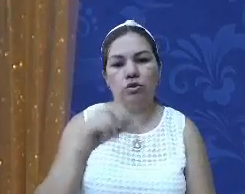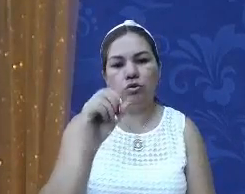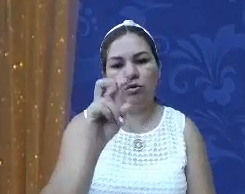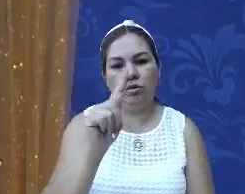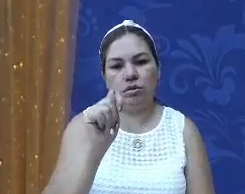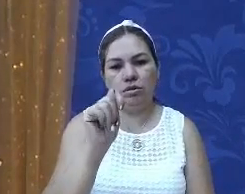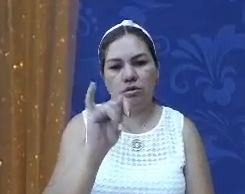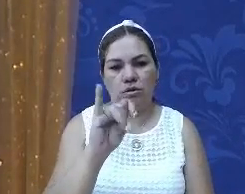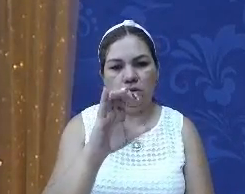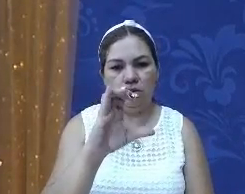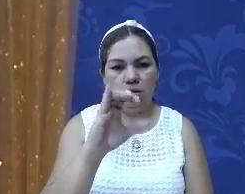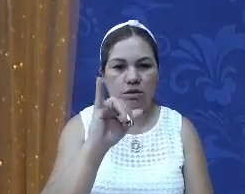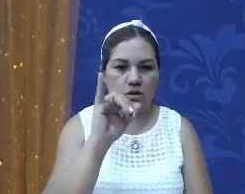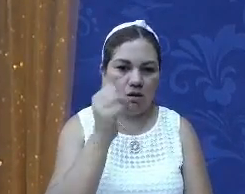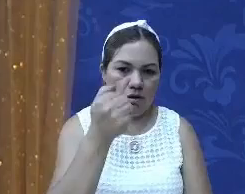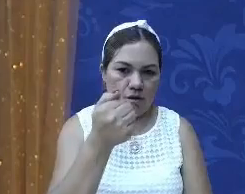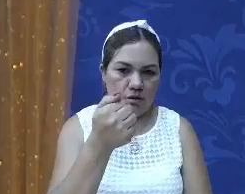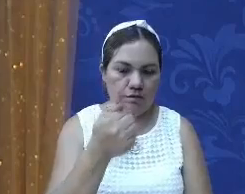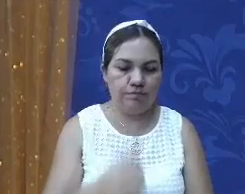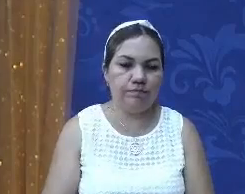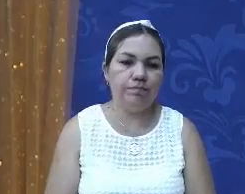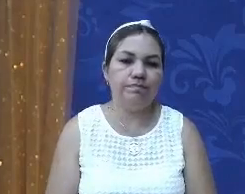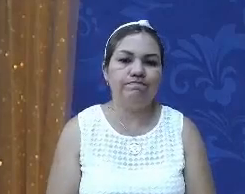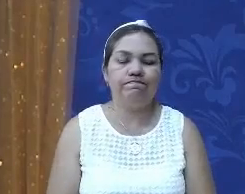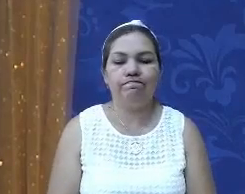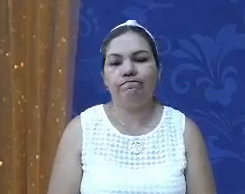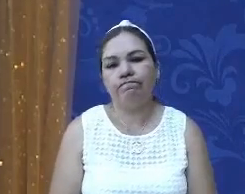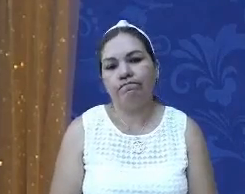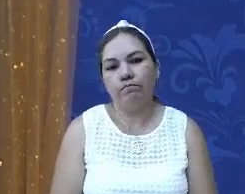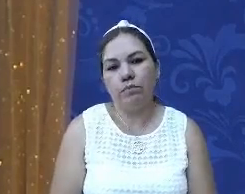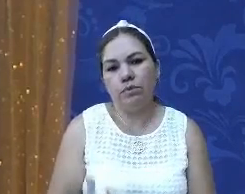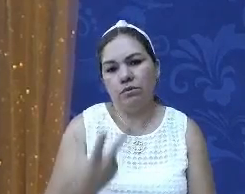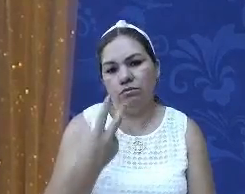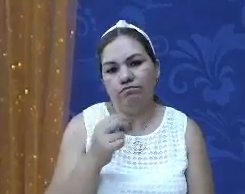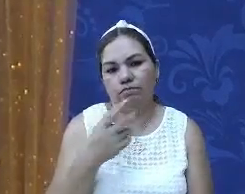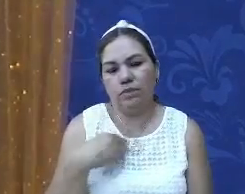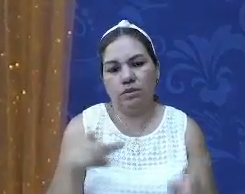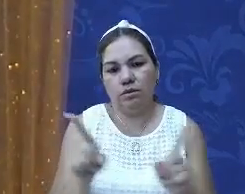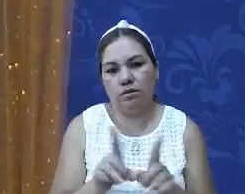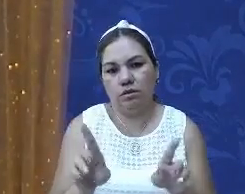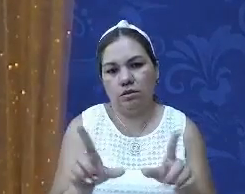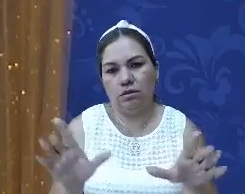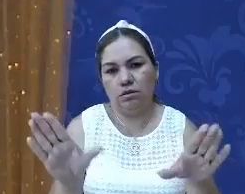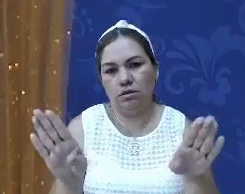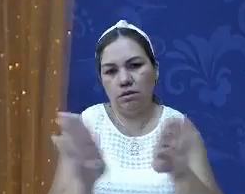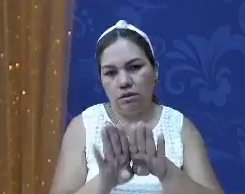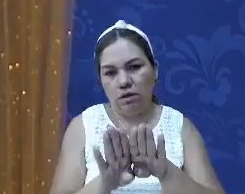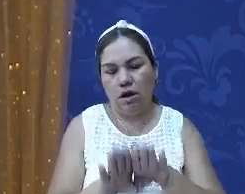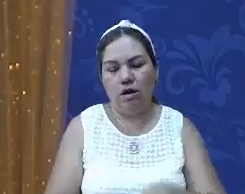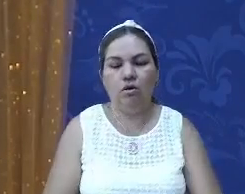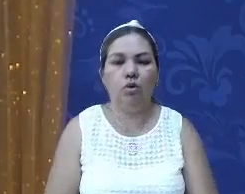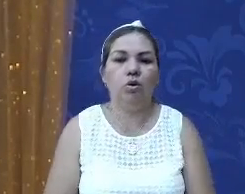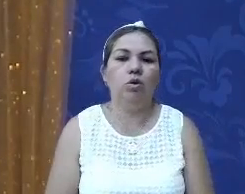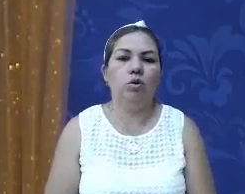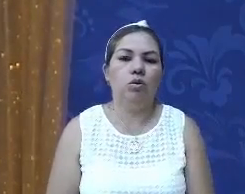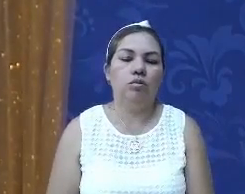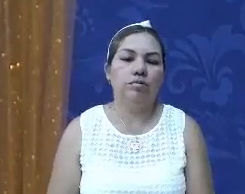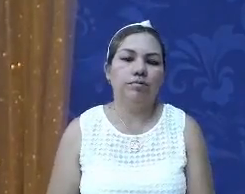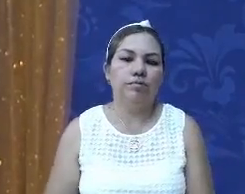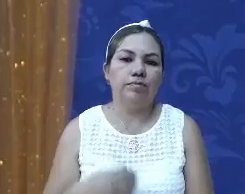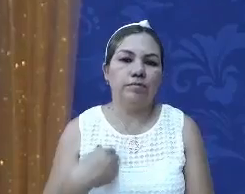eso. O mejor dicho, no soy cerrado en cuanto a eso. Esa es una mejor palabra.